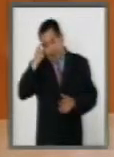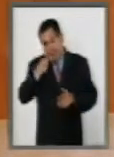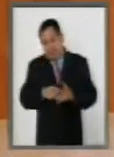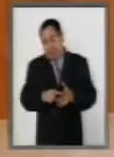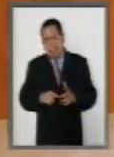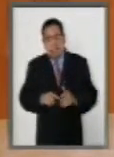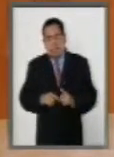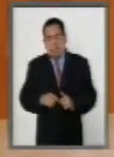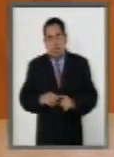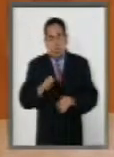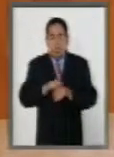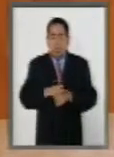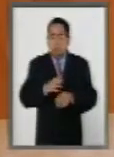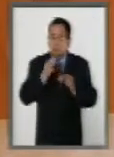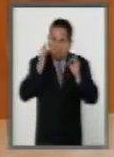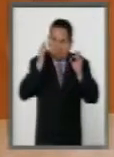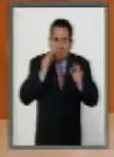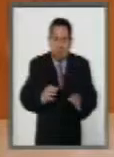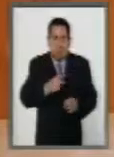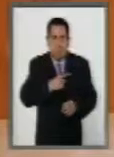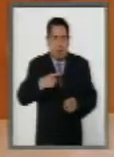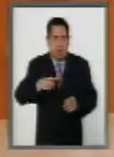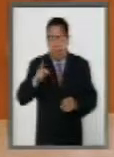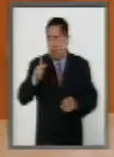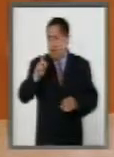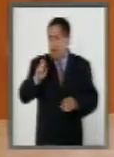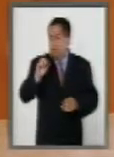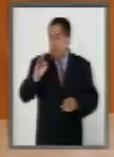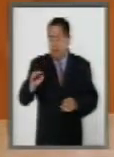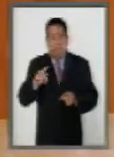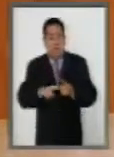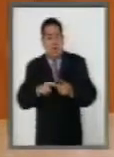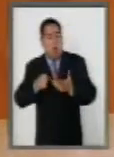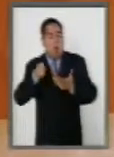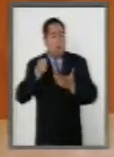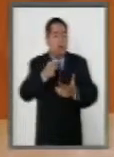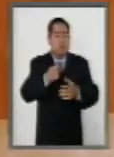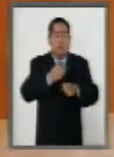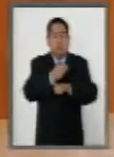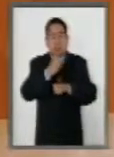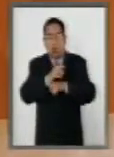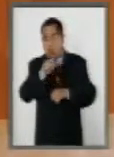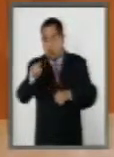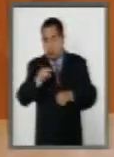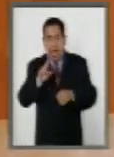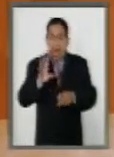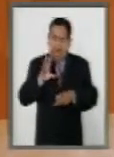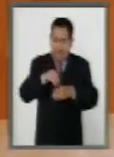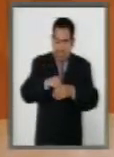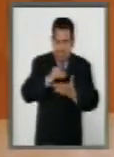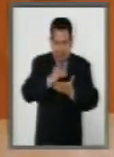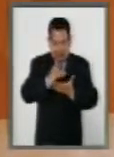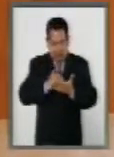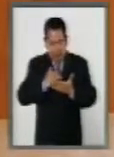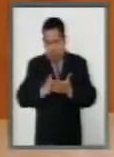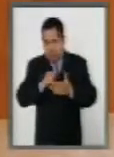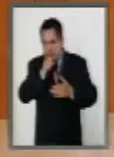más correcto es que en el PEF y en los presupuestos estatales esto quede